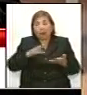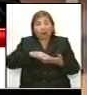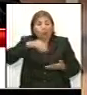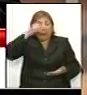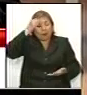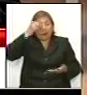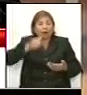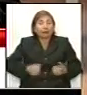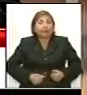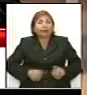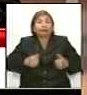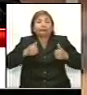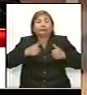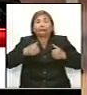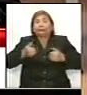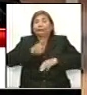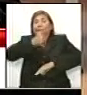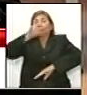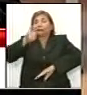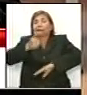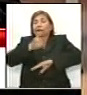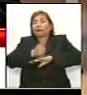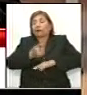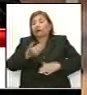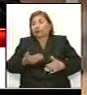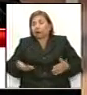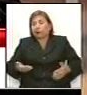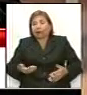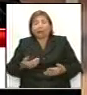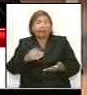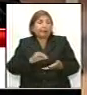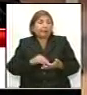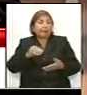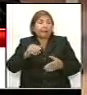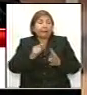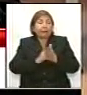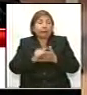aprendías a vivir con el fundador y todas estas cuestiones, ¿no? Entonces, ese mes